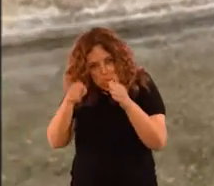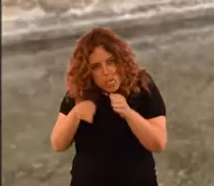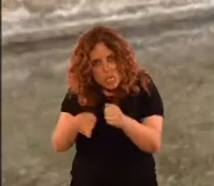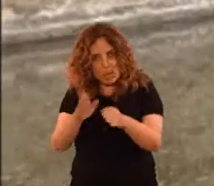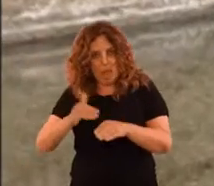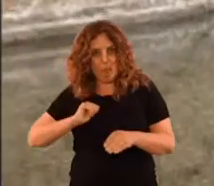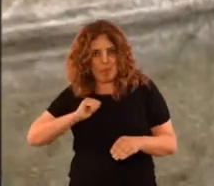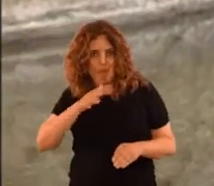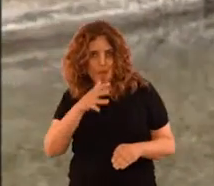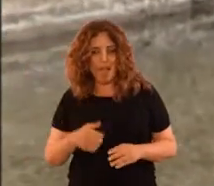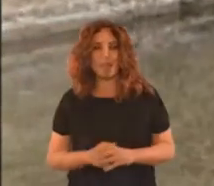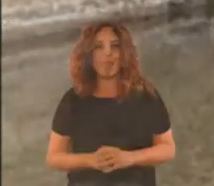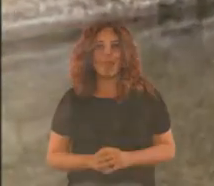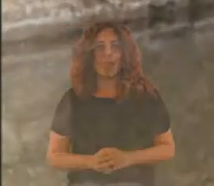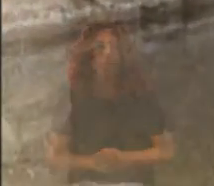roca de yeso.